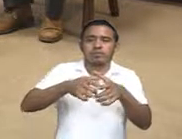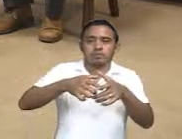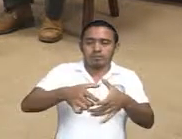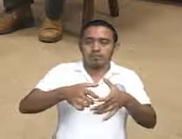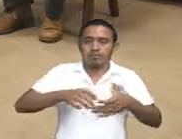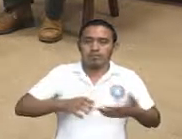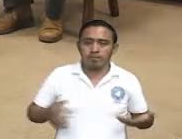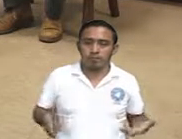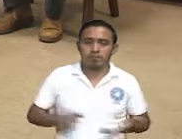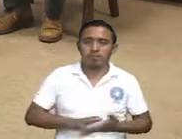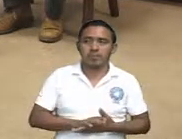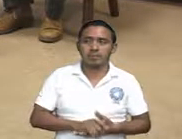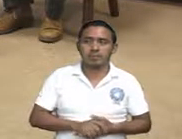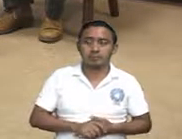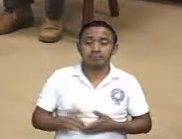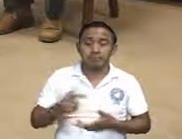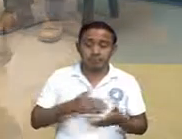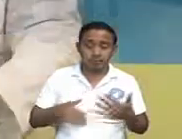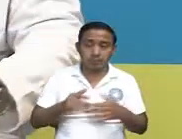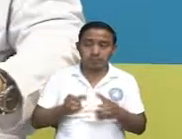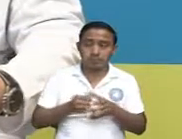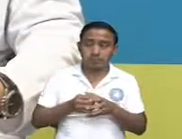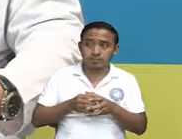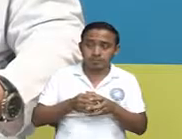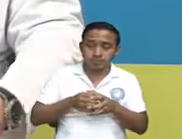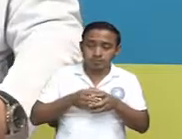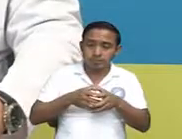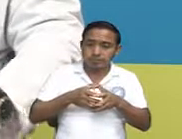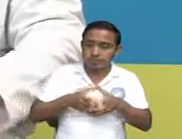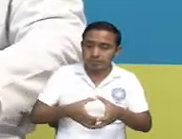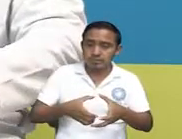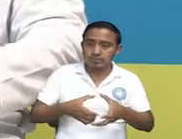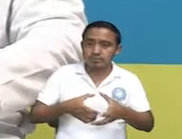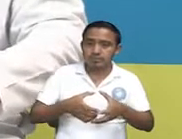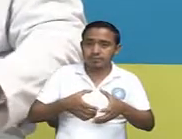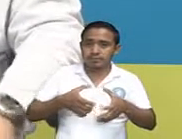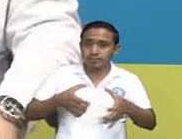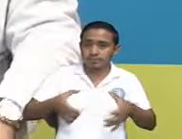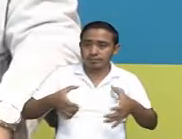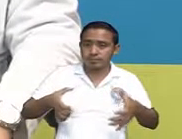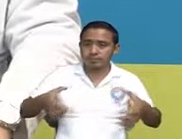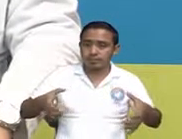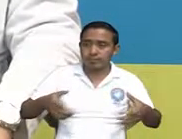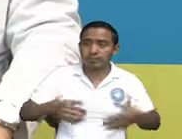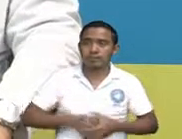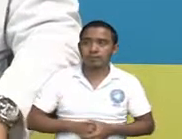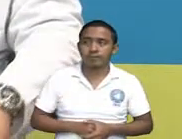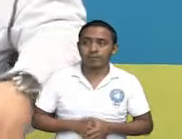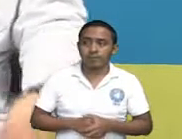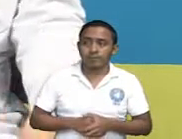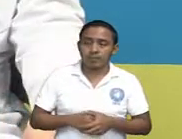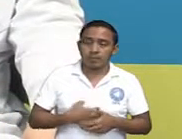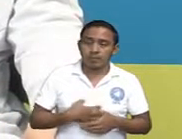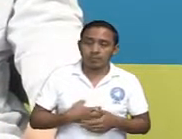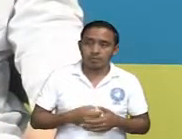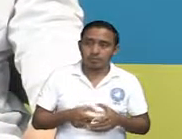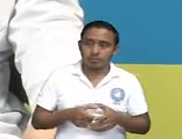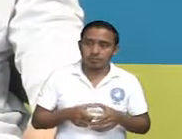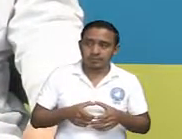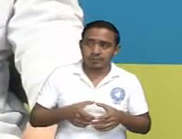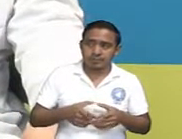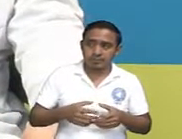Y a medida que va aumentando la presión, va creciendo la varice. Va creciendo tanto en grosor y